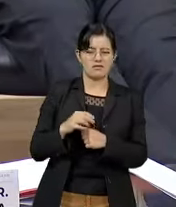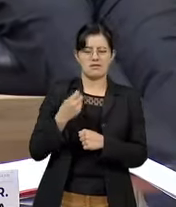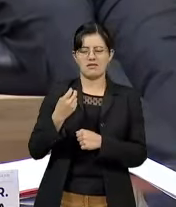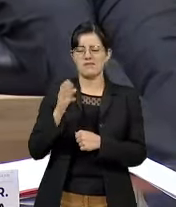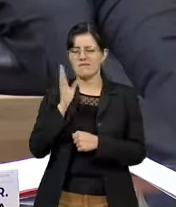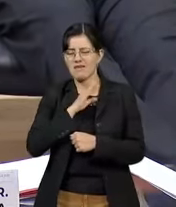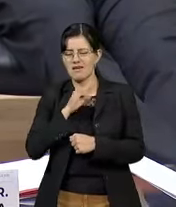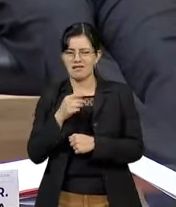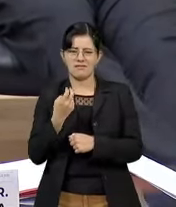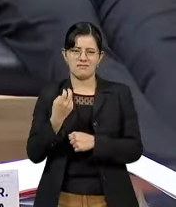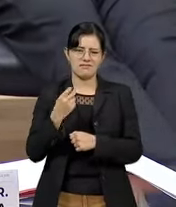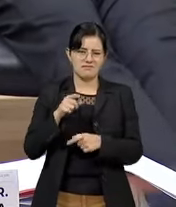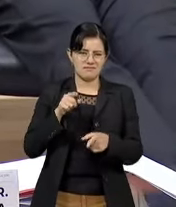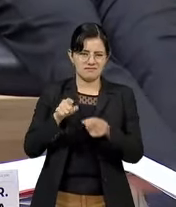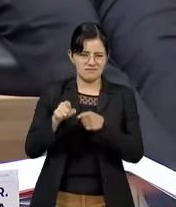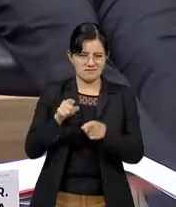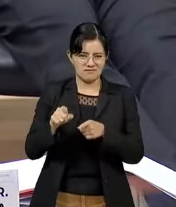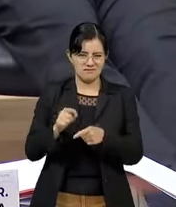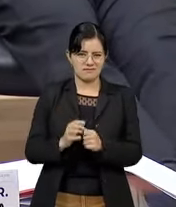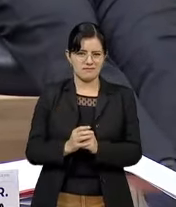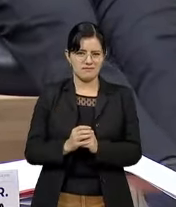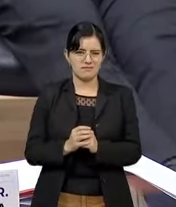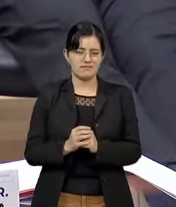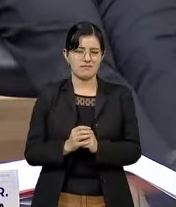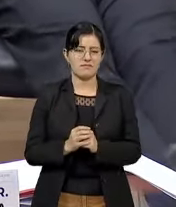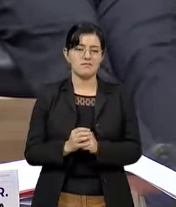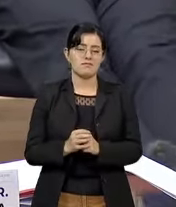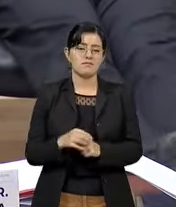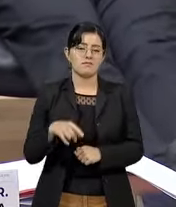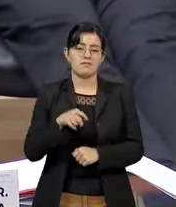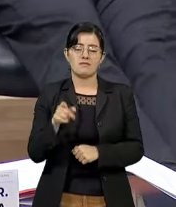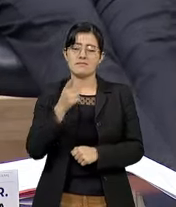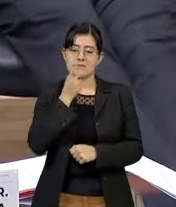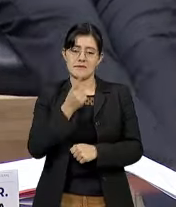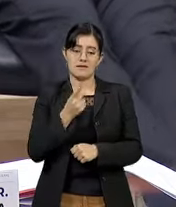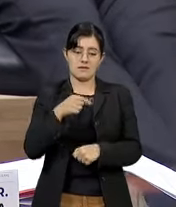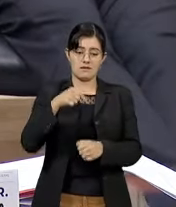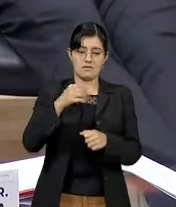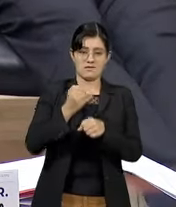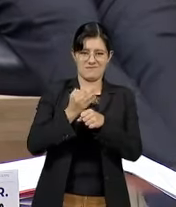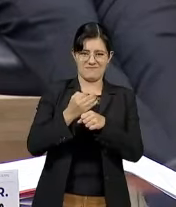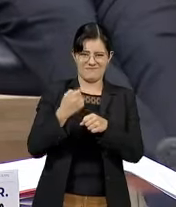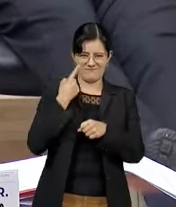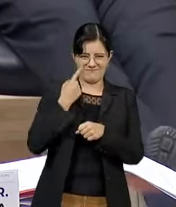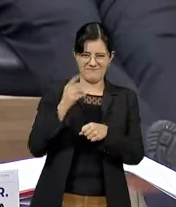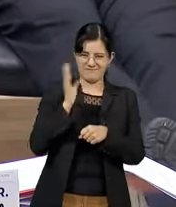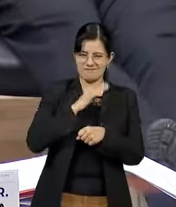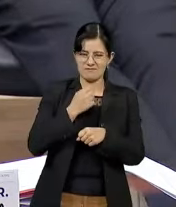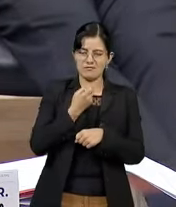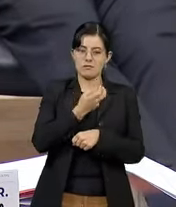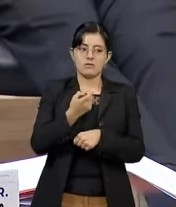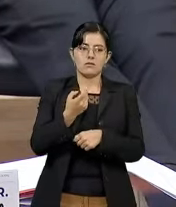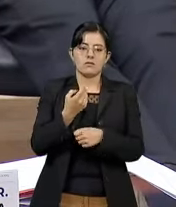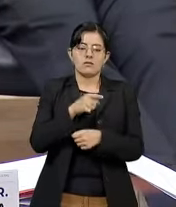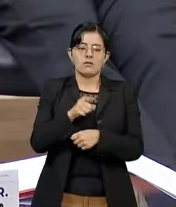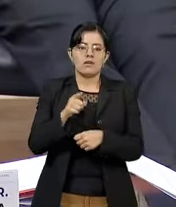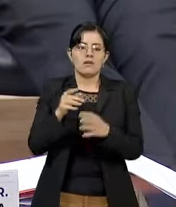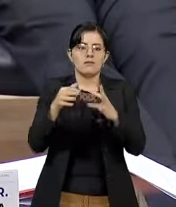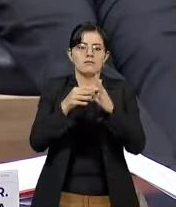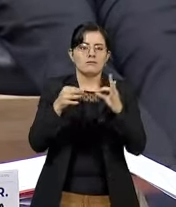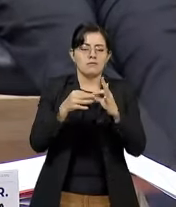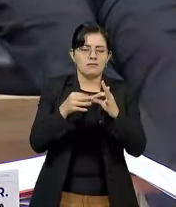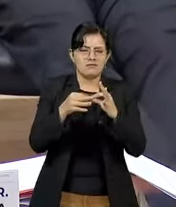permanentemente y justifican estas cosas de verdad oligarquía corrupta es una